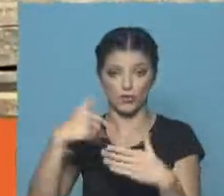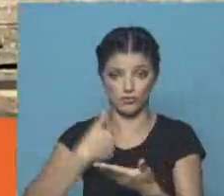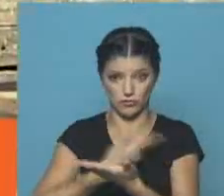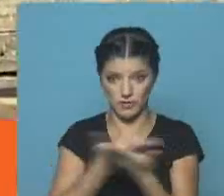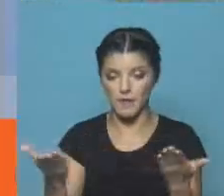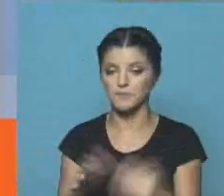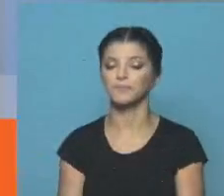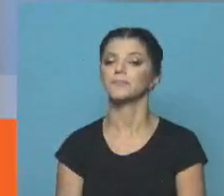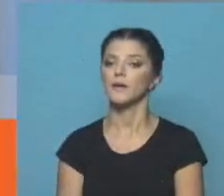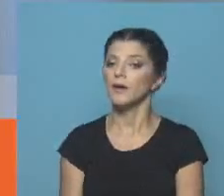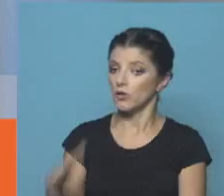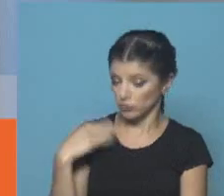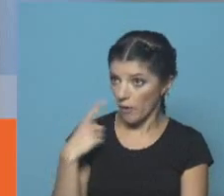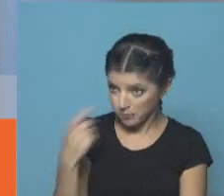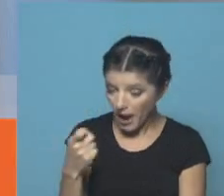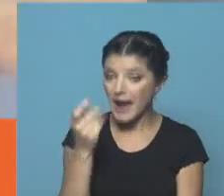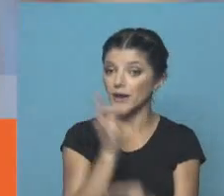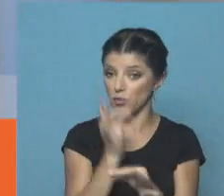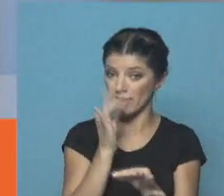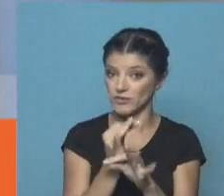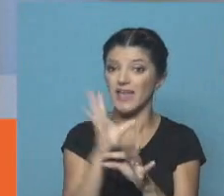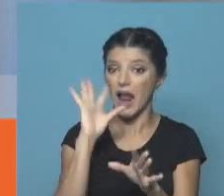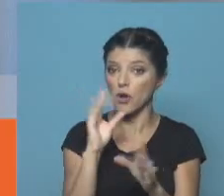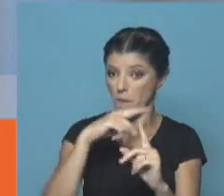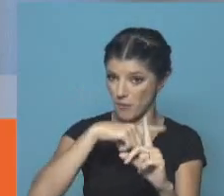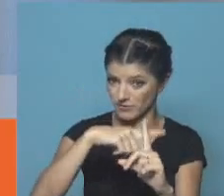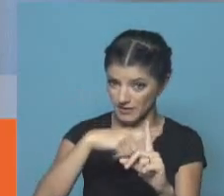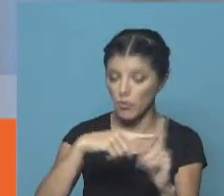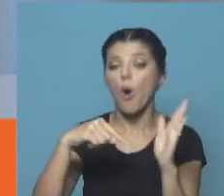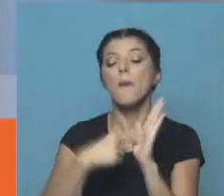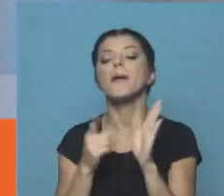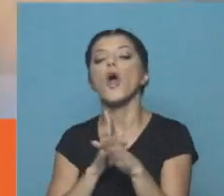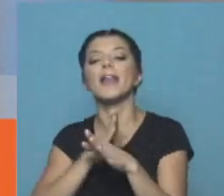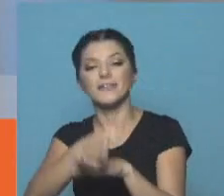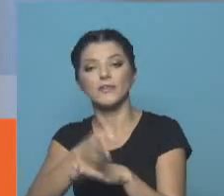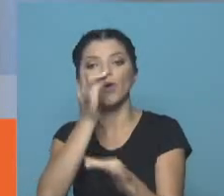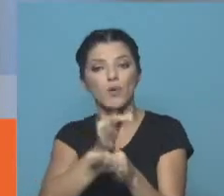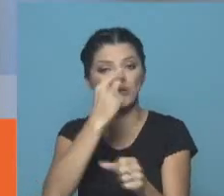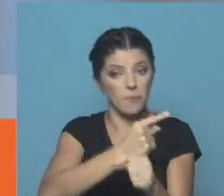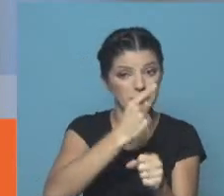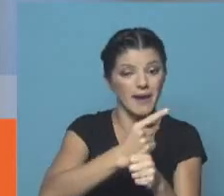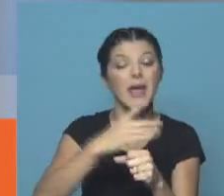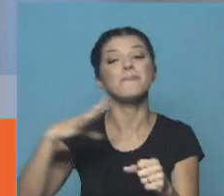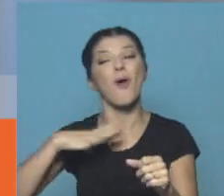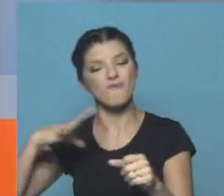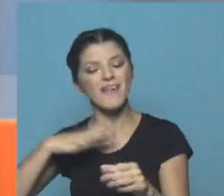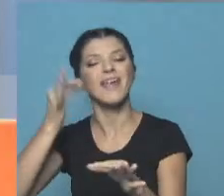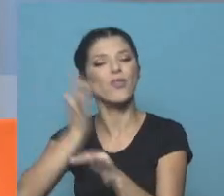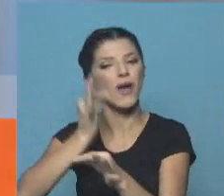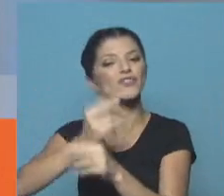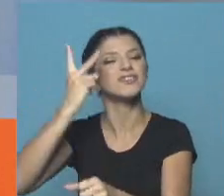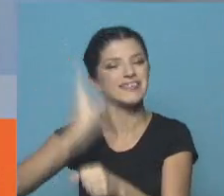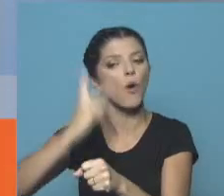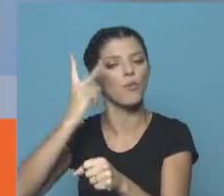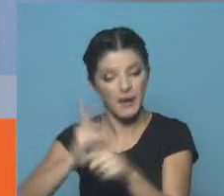hay una tendencia positiva, pero mucho más positiva en el acceso a educación primaria, falta mucho más en educación secundaria.